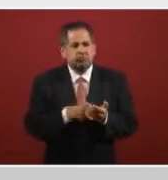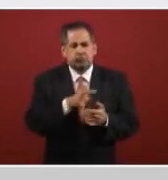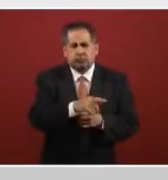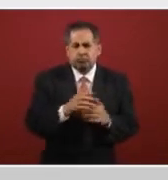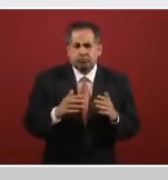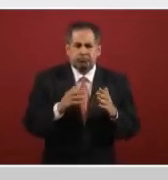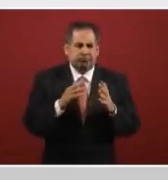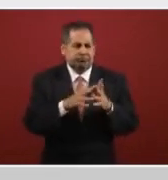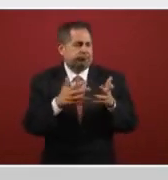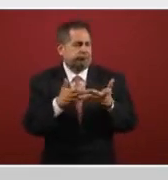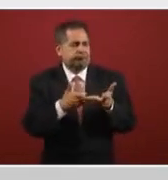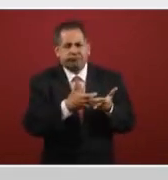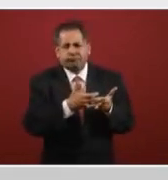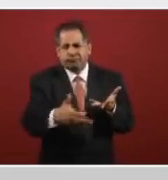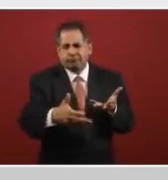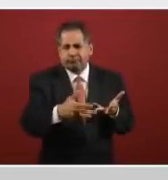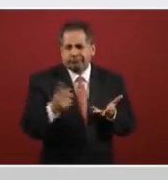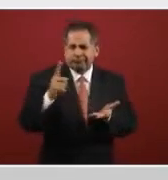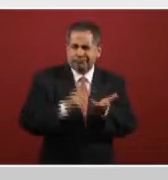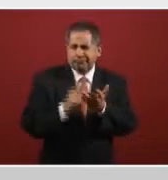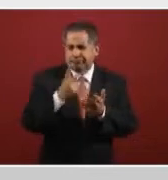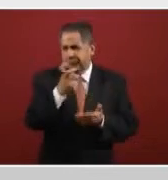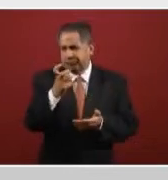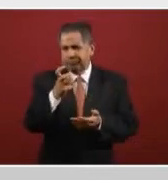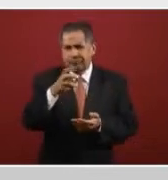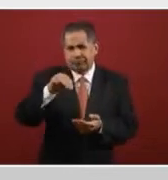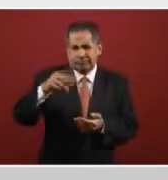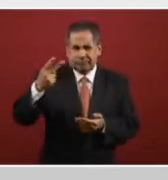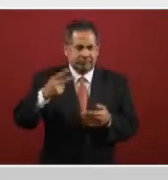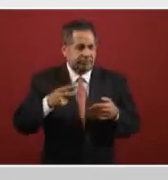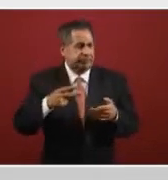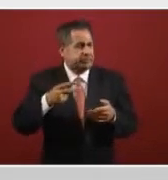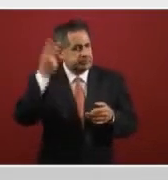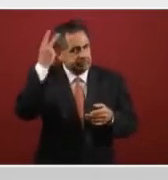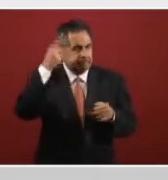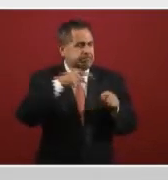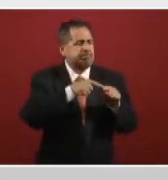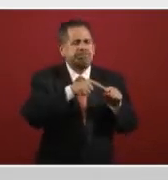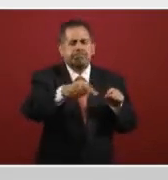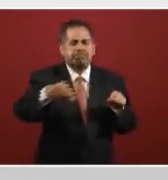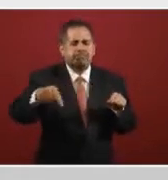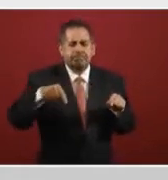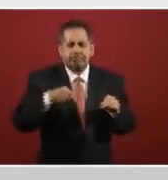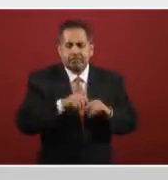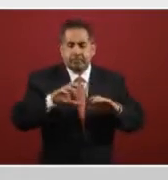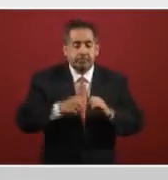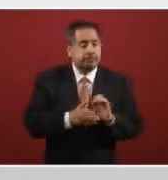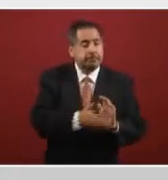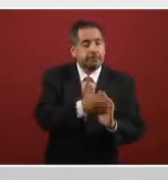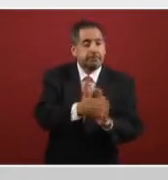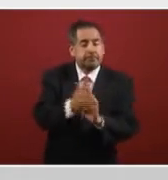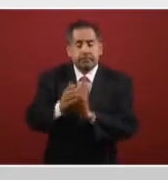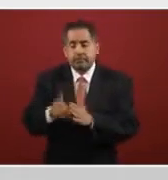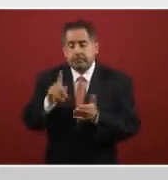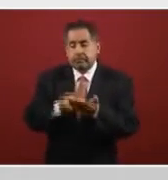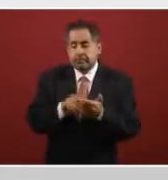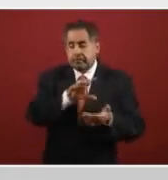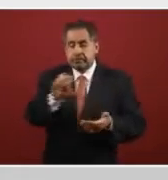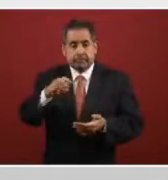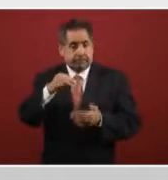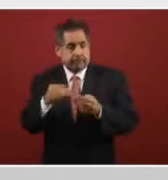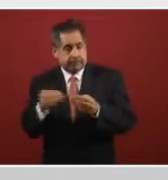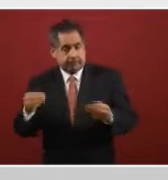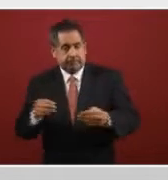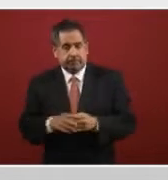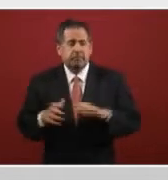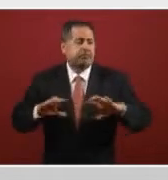es PGR. Tiene alrededor de 1.200 metros cuadrados, de construcción tiene 1,800 meters square. y está evaluado